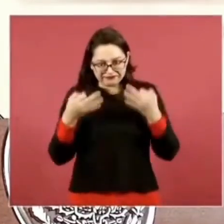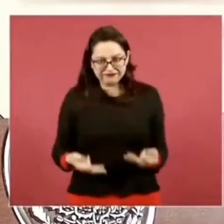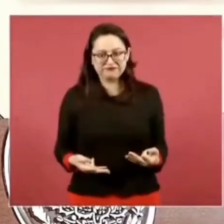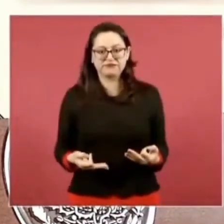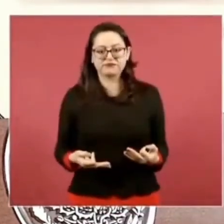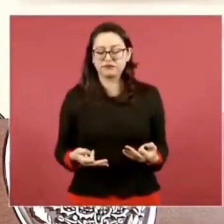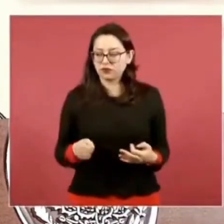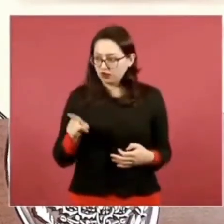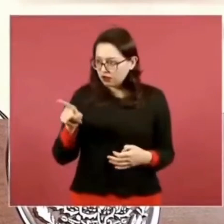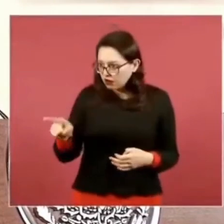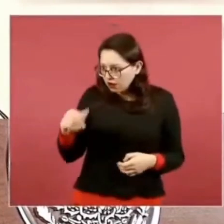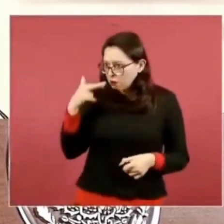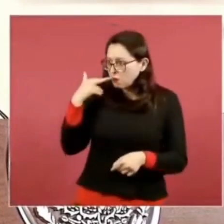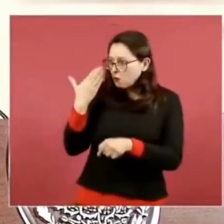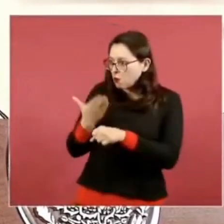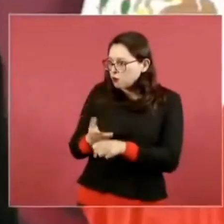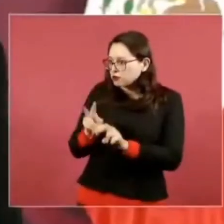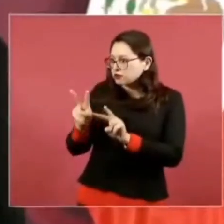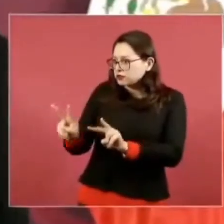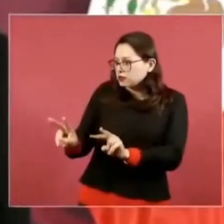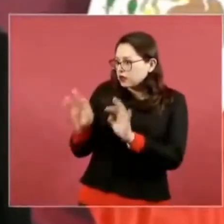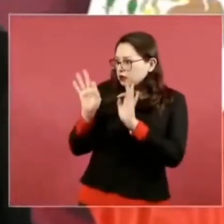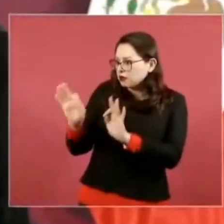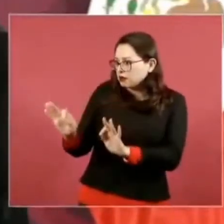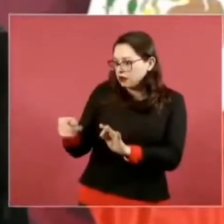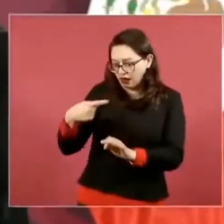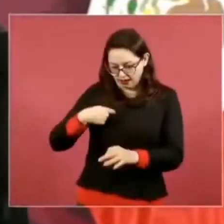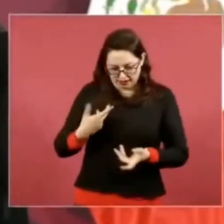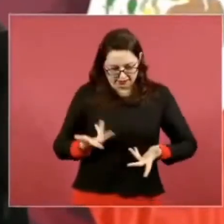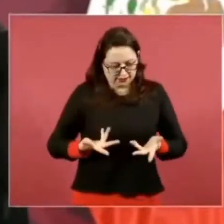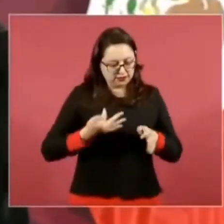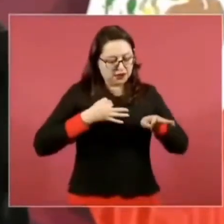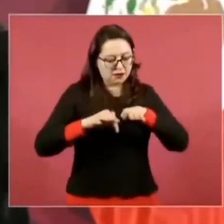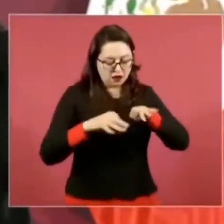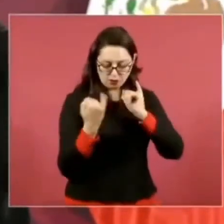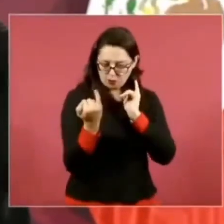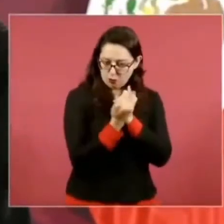del encargado de la obra, del responsable de la obra.